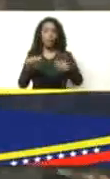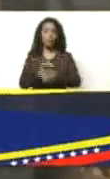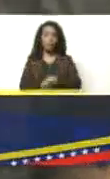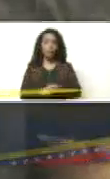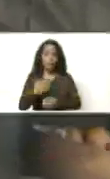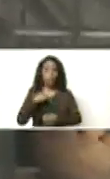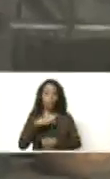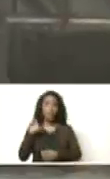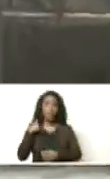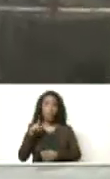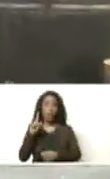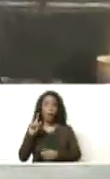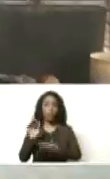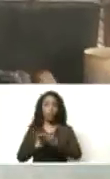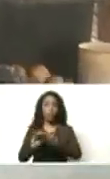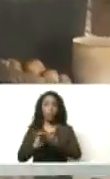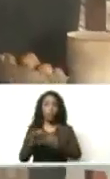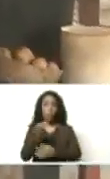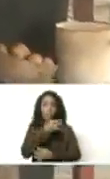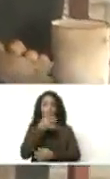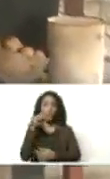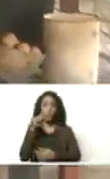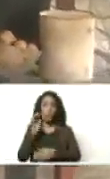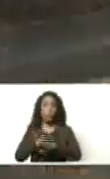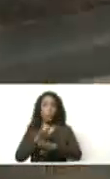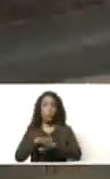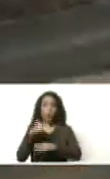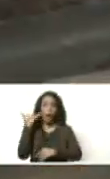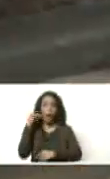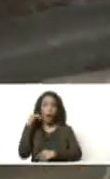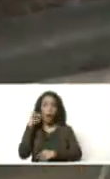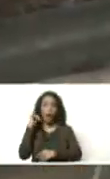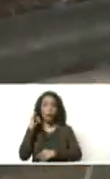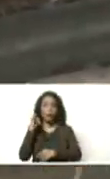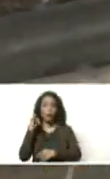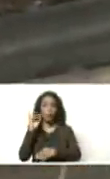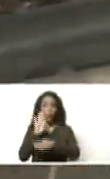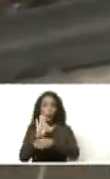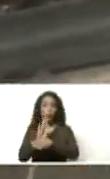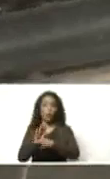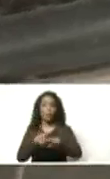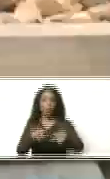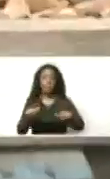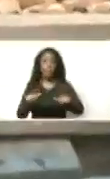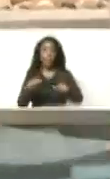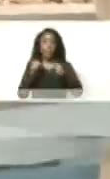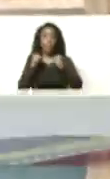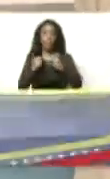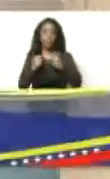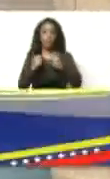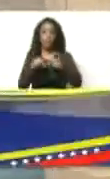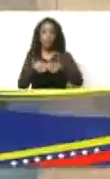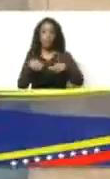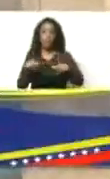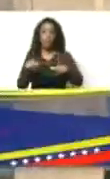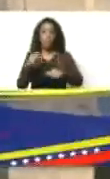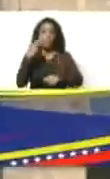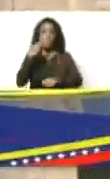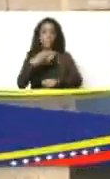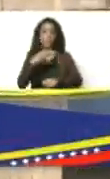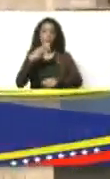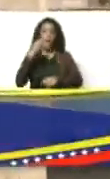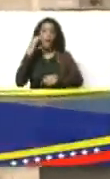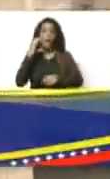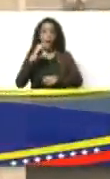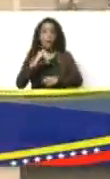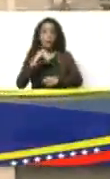tenido resultados exitosos porque hemos estado cosechando en suelos estériles, en suelos con un pH de